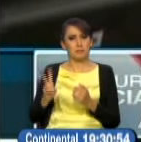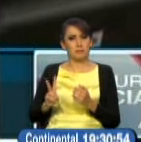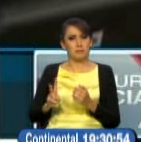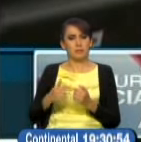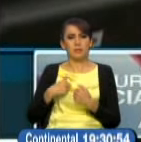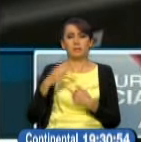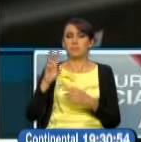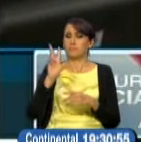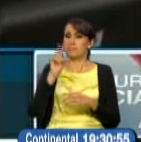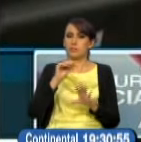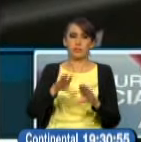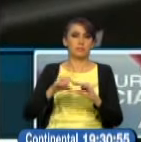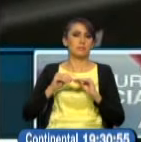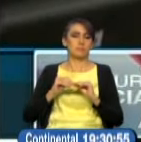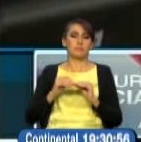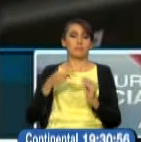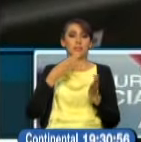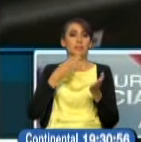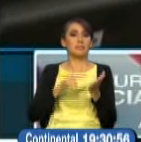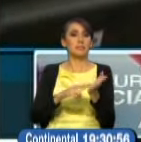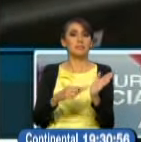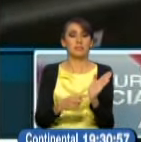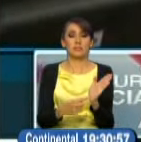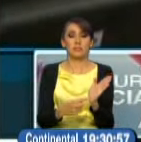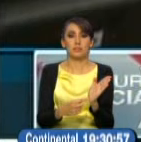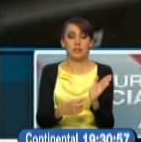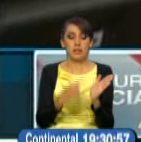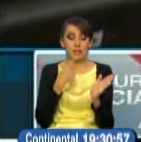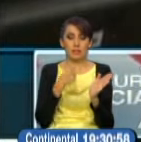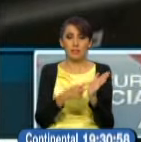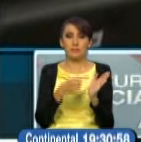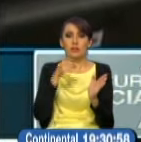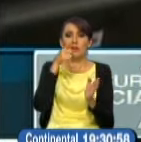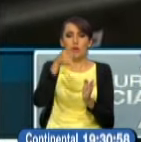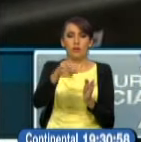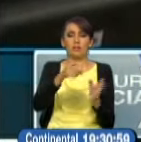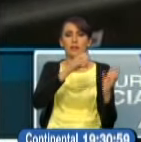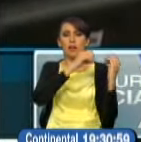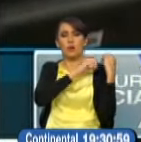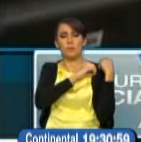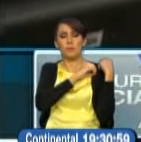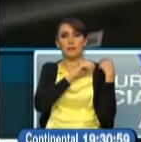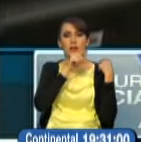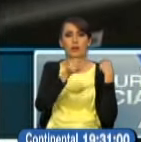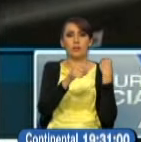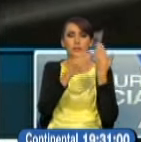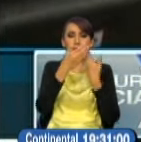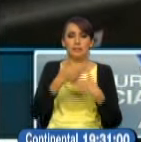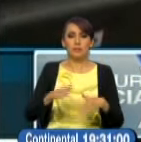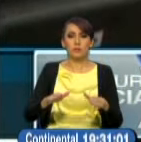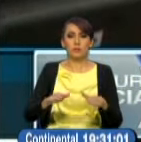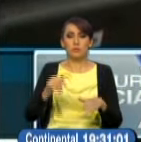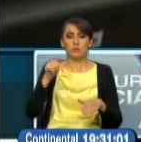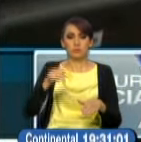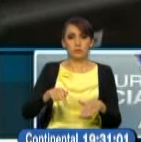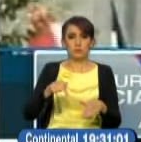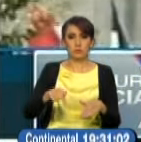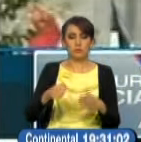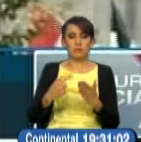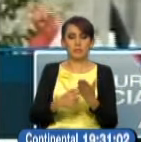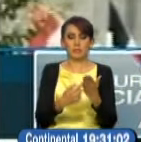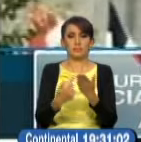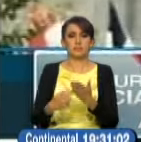inaceptable. Ese comunicado prejuzga, preordena, predetermina la conclusión de esta discusión.